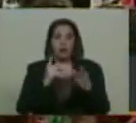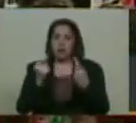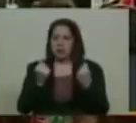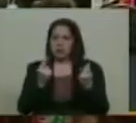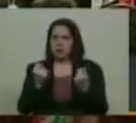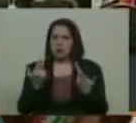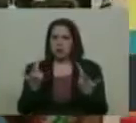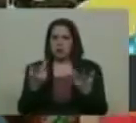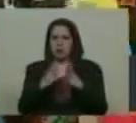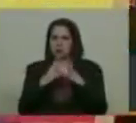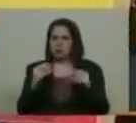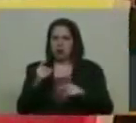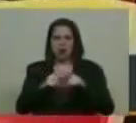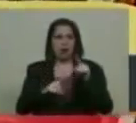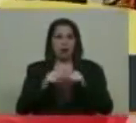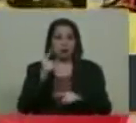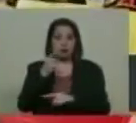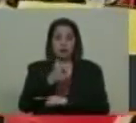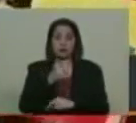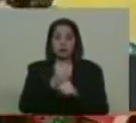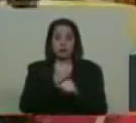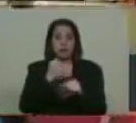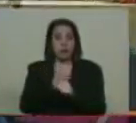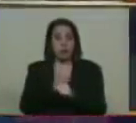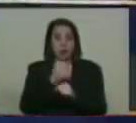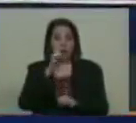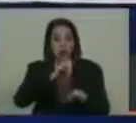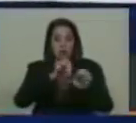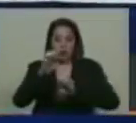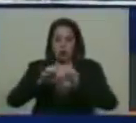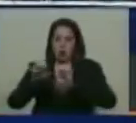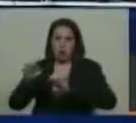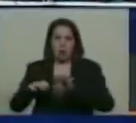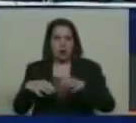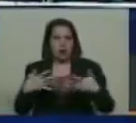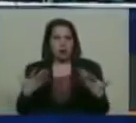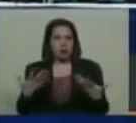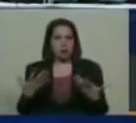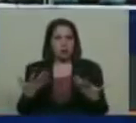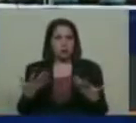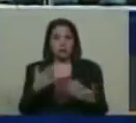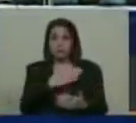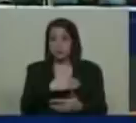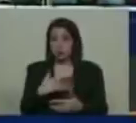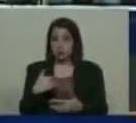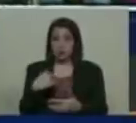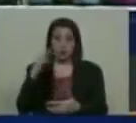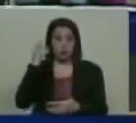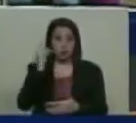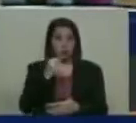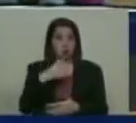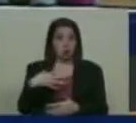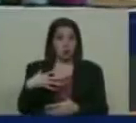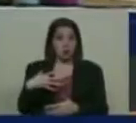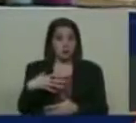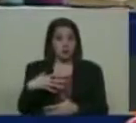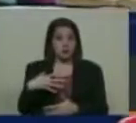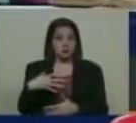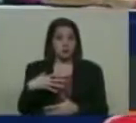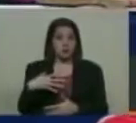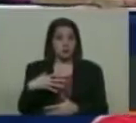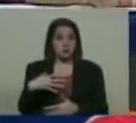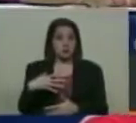Todo eso hay que trabajarlo a detalle. Por eso yo quiero, Blanquecao, que